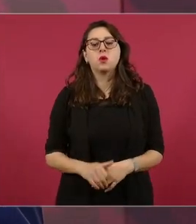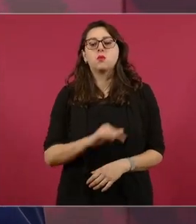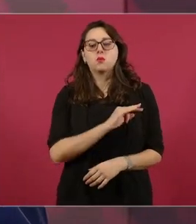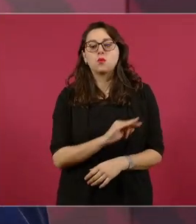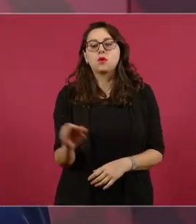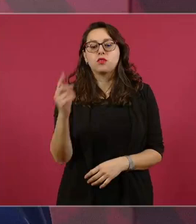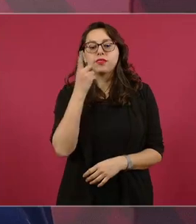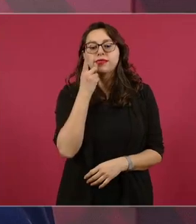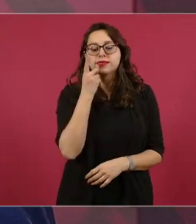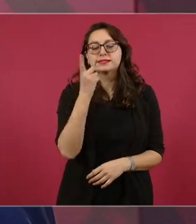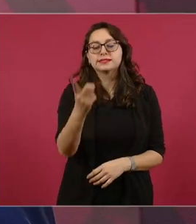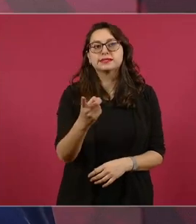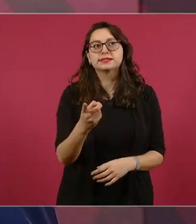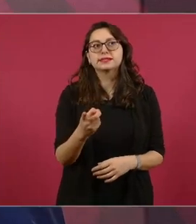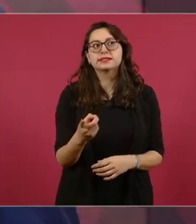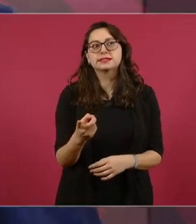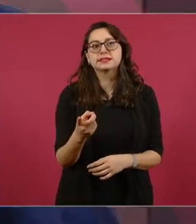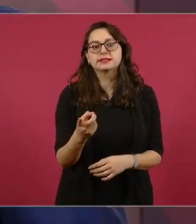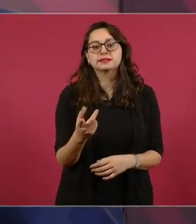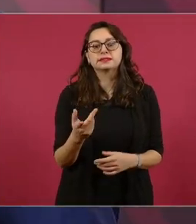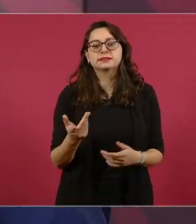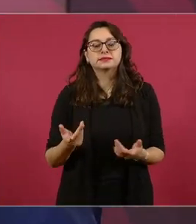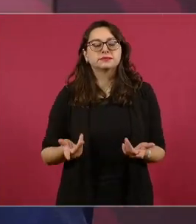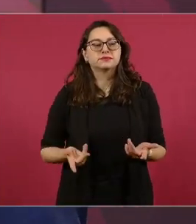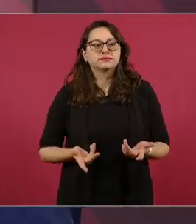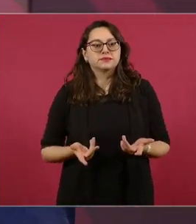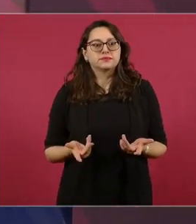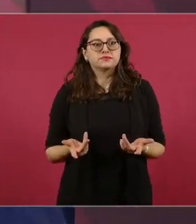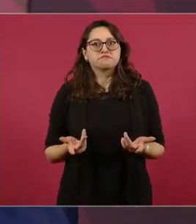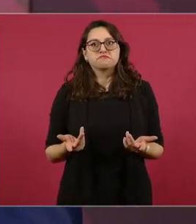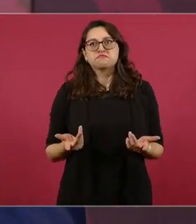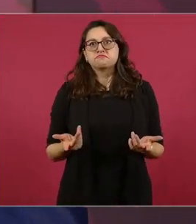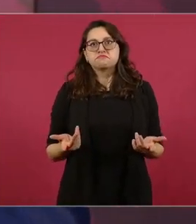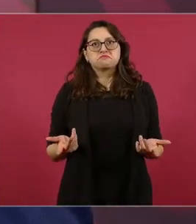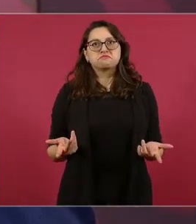no se habían llevado a cabo en